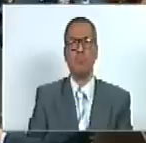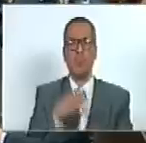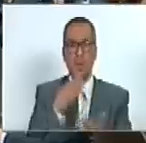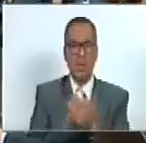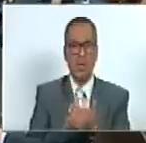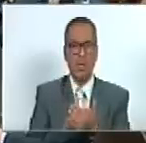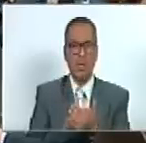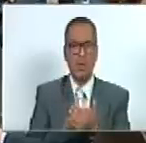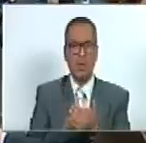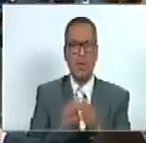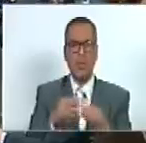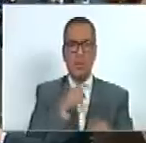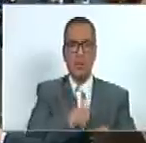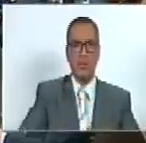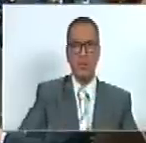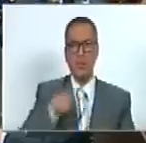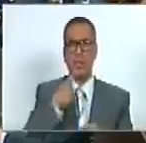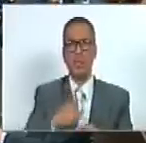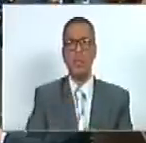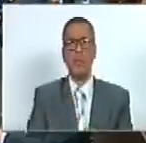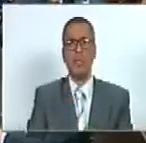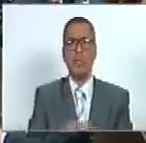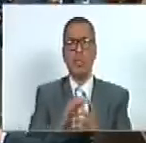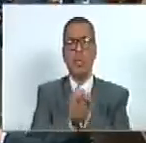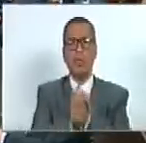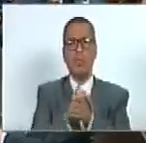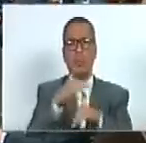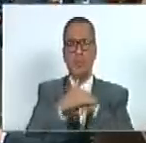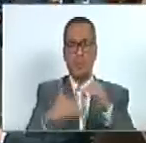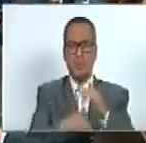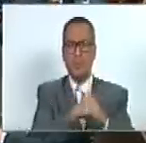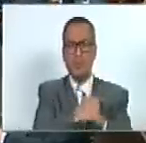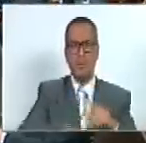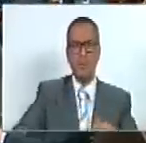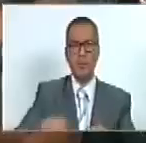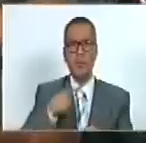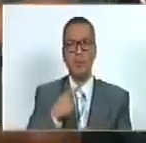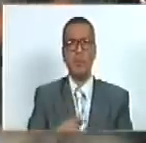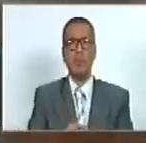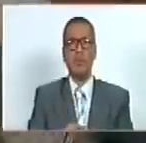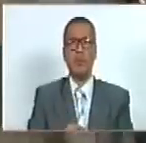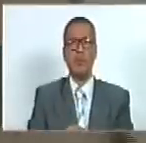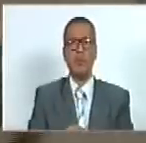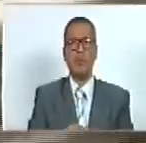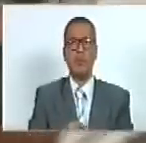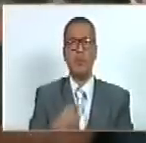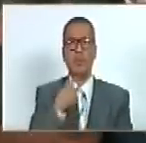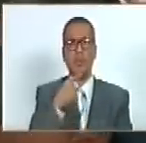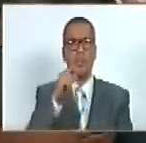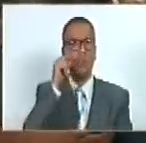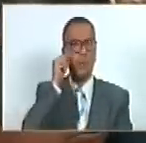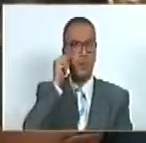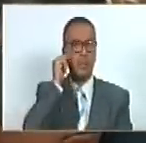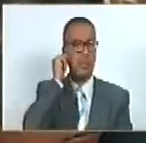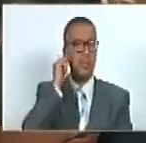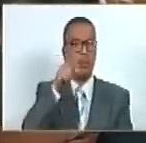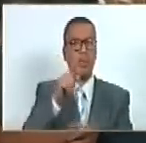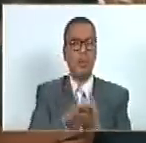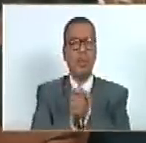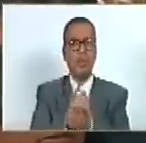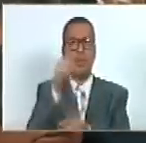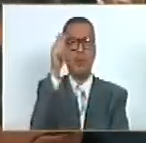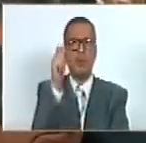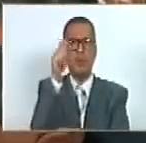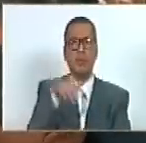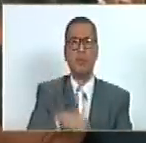Gracias, señor presidente, compañero vicepresidente, segunda vicepresidenta, colegas